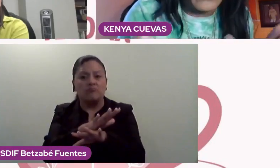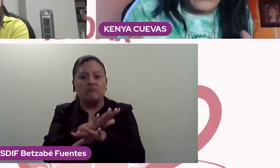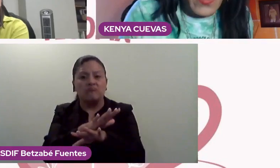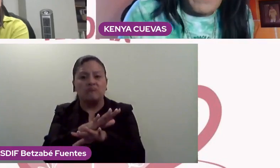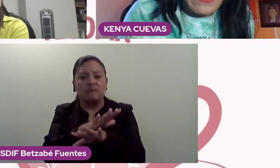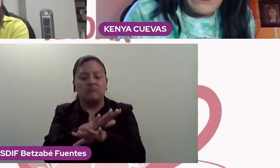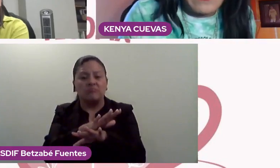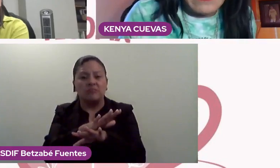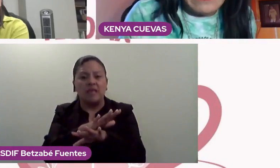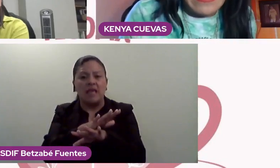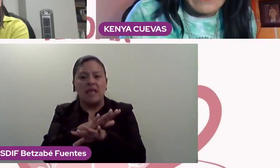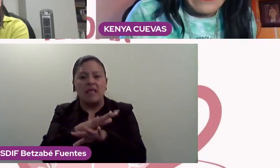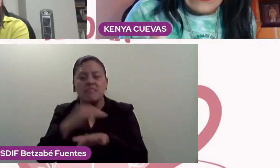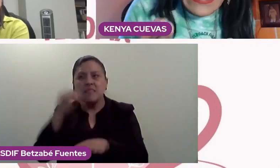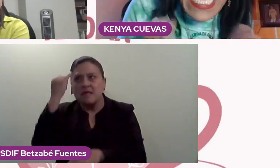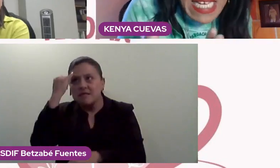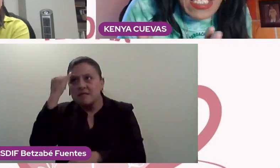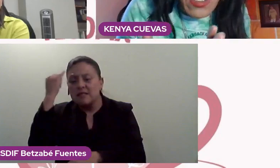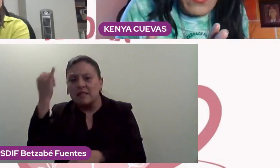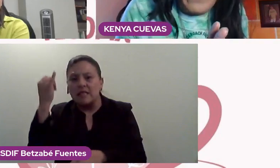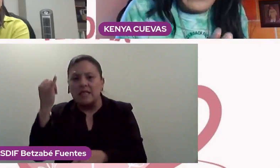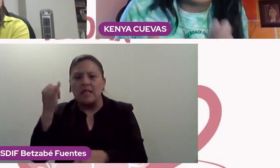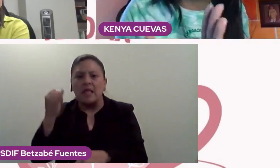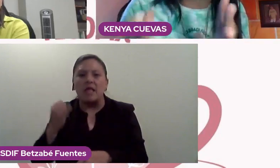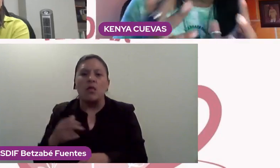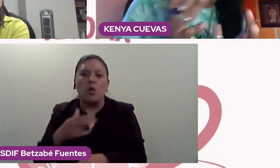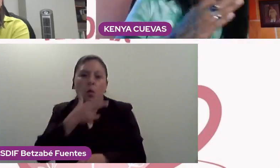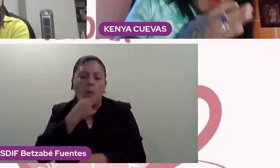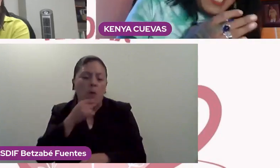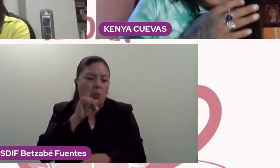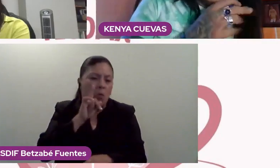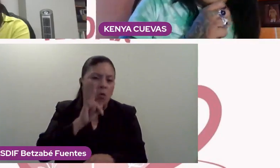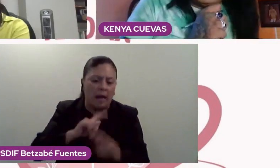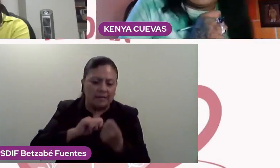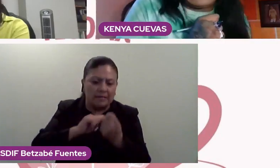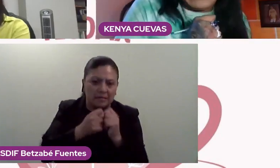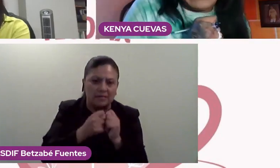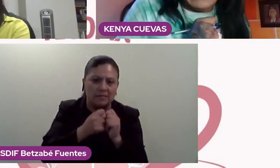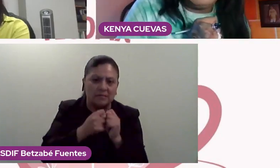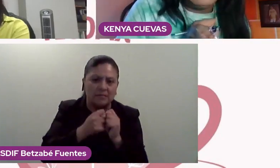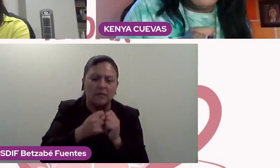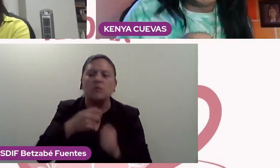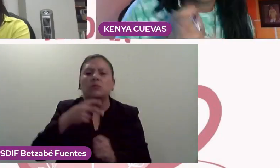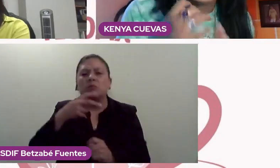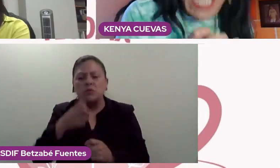Con tus documentos de identidad. Y eso nos permite a